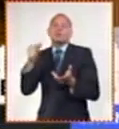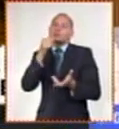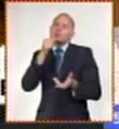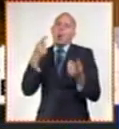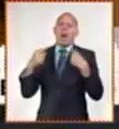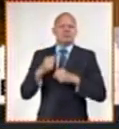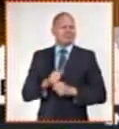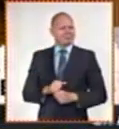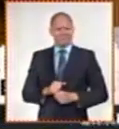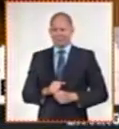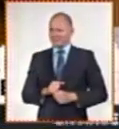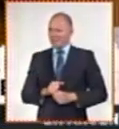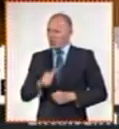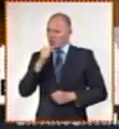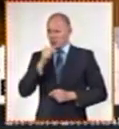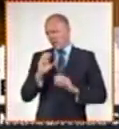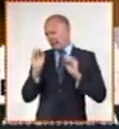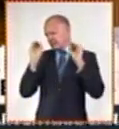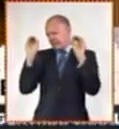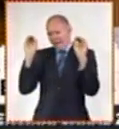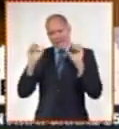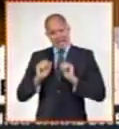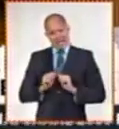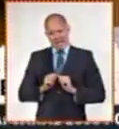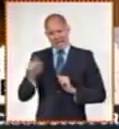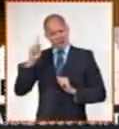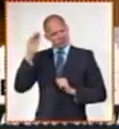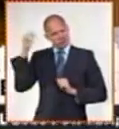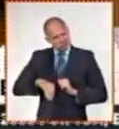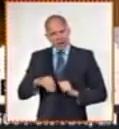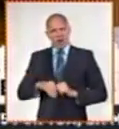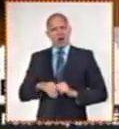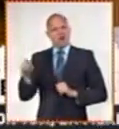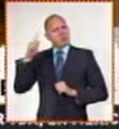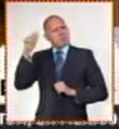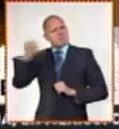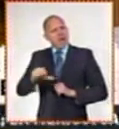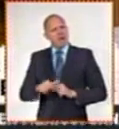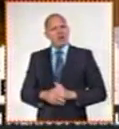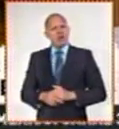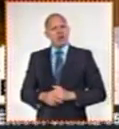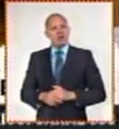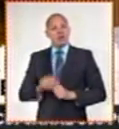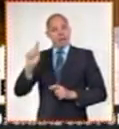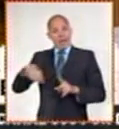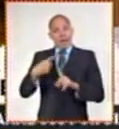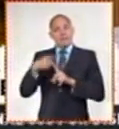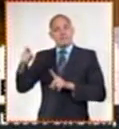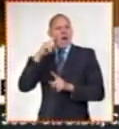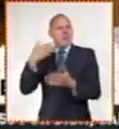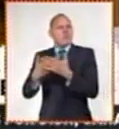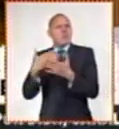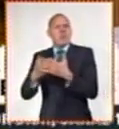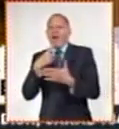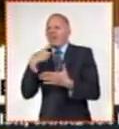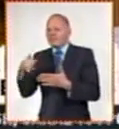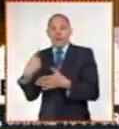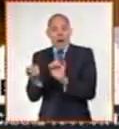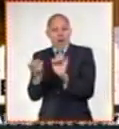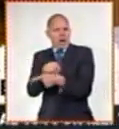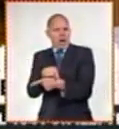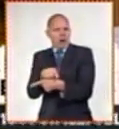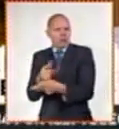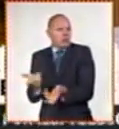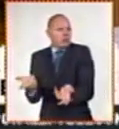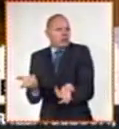no solamente no fue probado, sino que además se comprobó que era exactamente al revés de